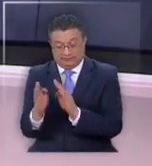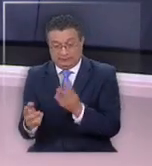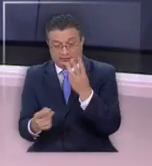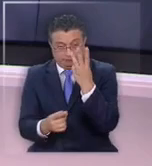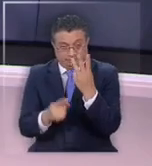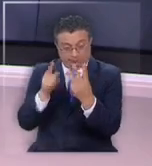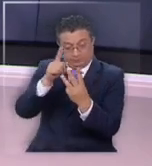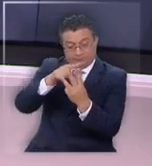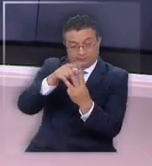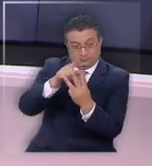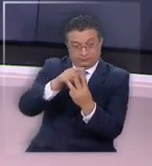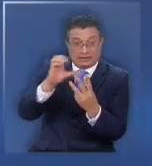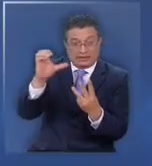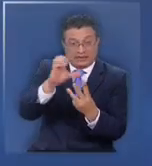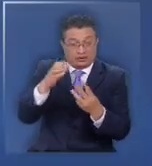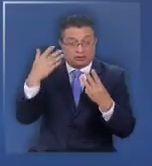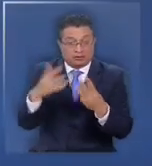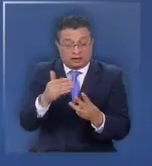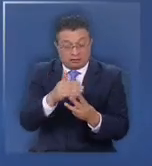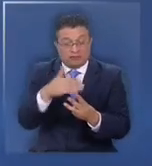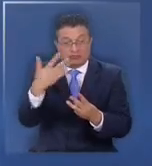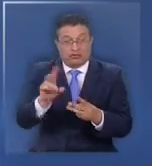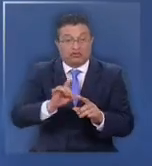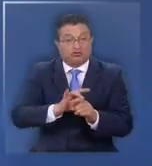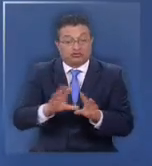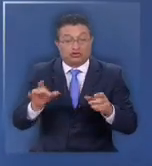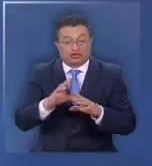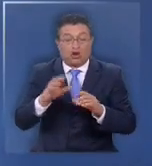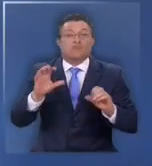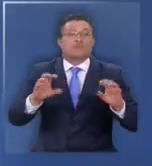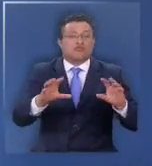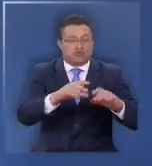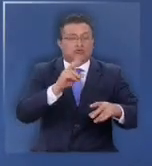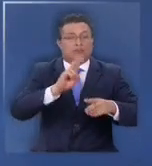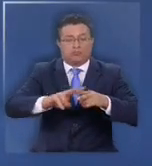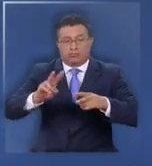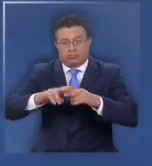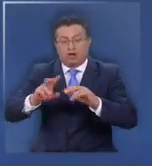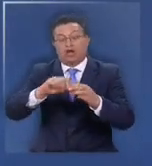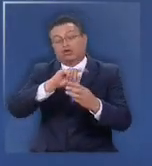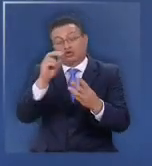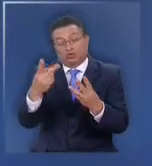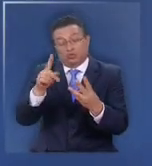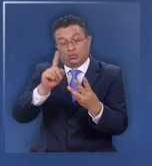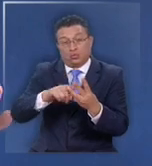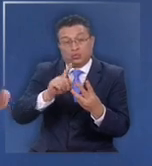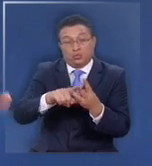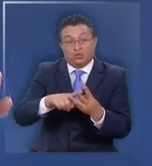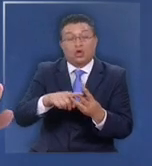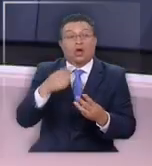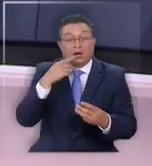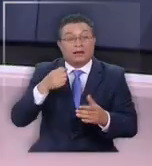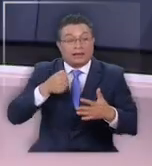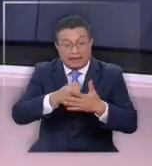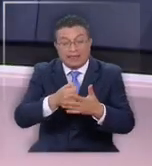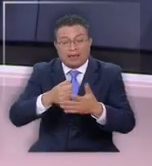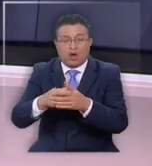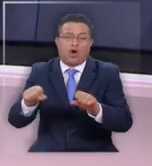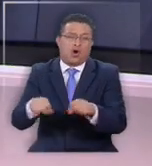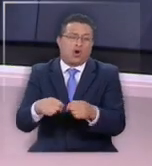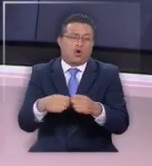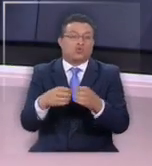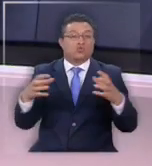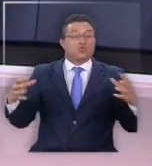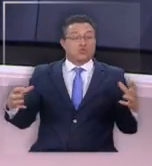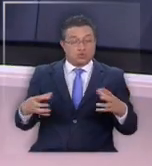que finalizó en enero donde entregamos o recuperamos la gran mayoría de estaciones para hay una segunda fase con estaciones que fueron muy dañadas